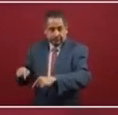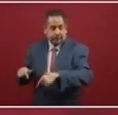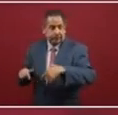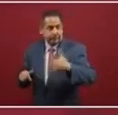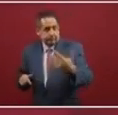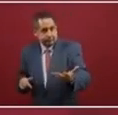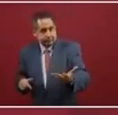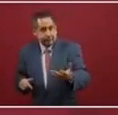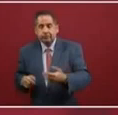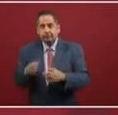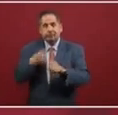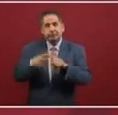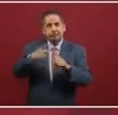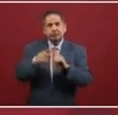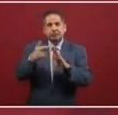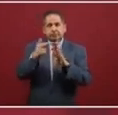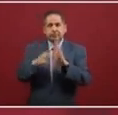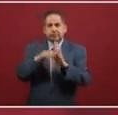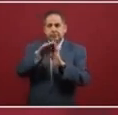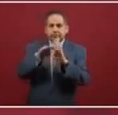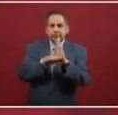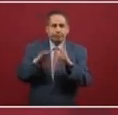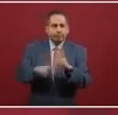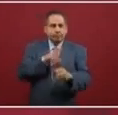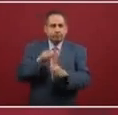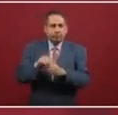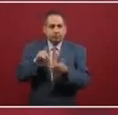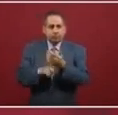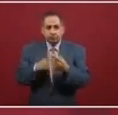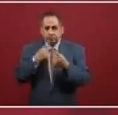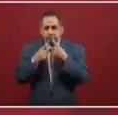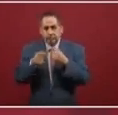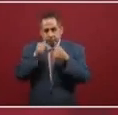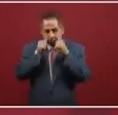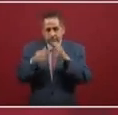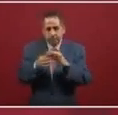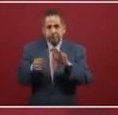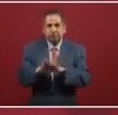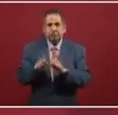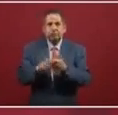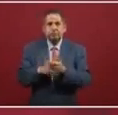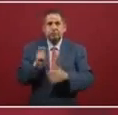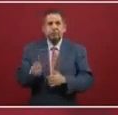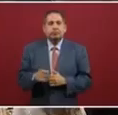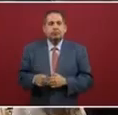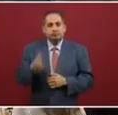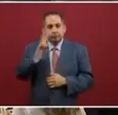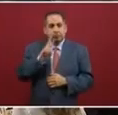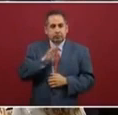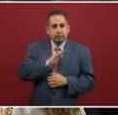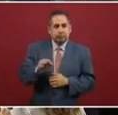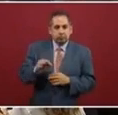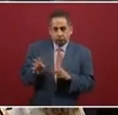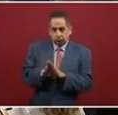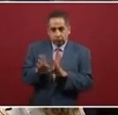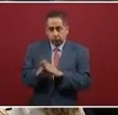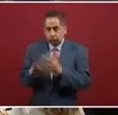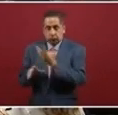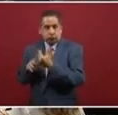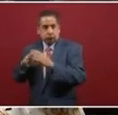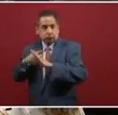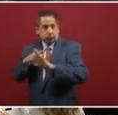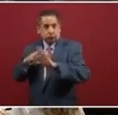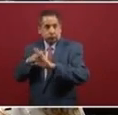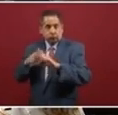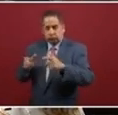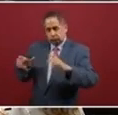Todas esas medidas en su conjunto deben dar como resultado que tengamos la posibilidad de que los flujos de migrantes sean